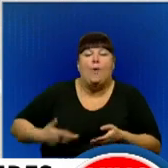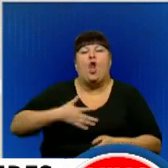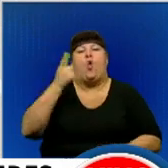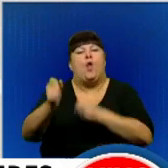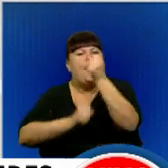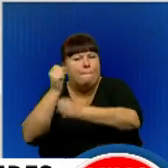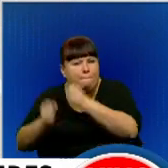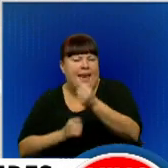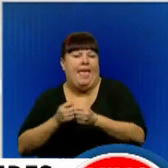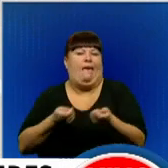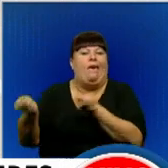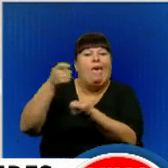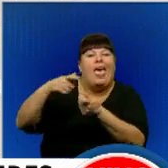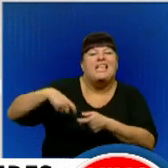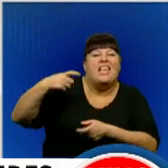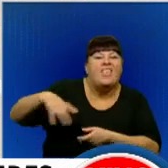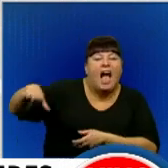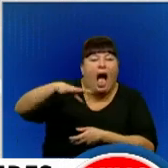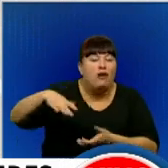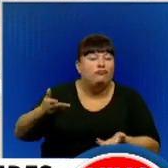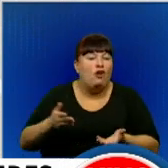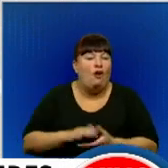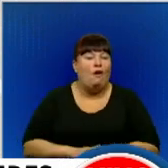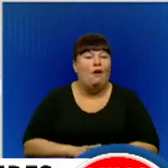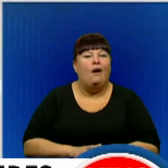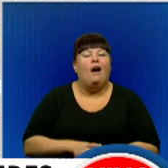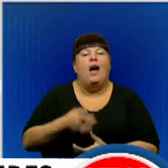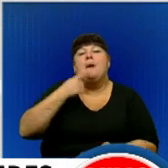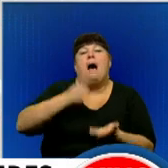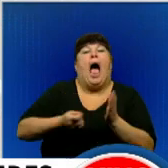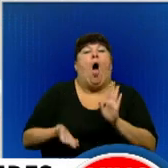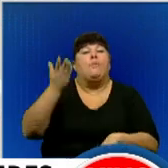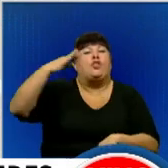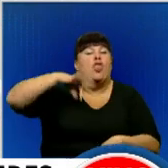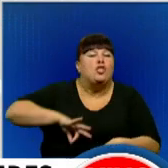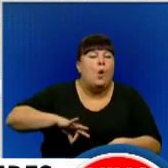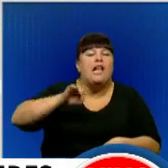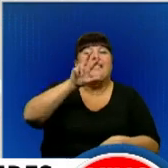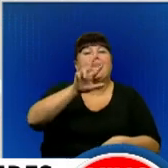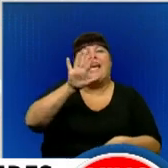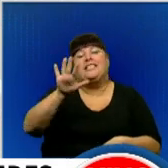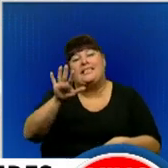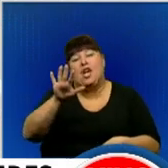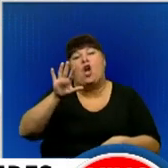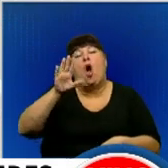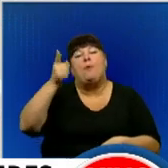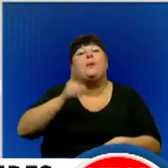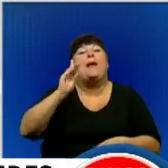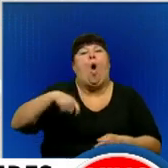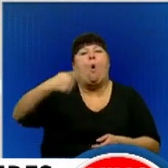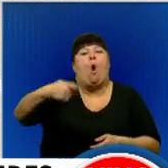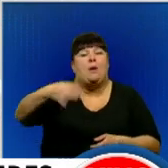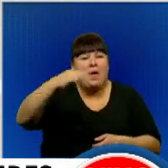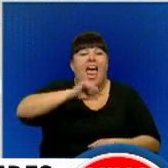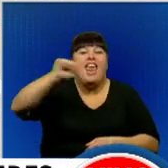la burocracia sindical le están fijándose a aumentos salariales del 35 en cuotas cuando